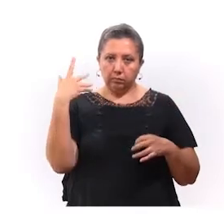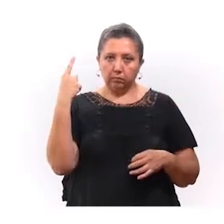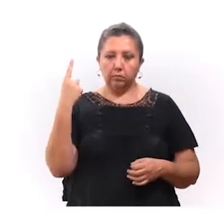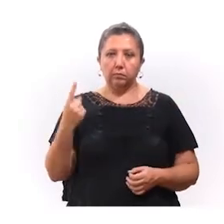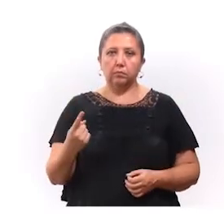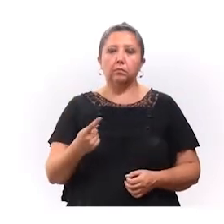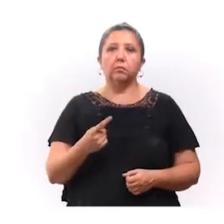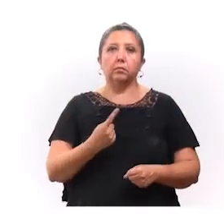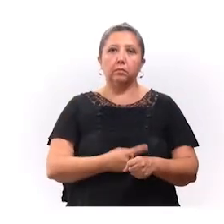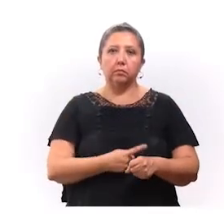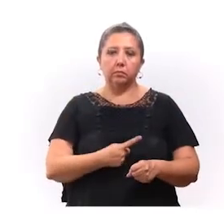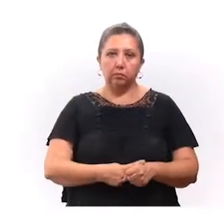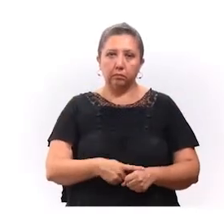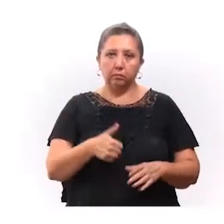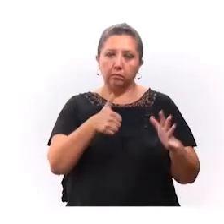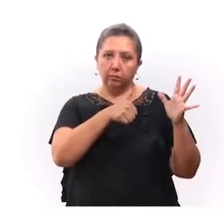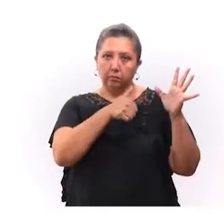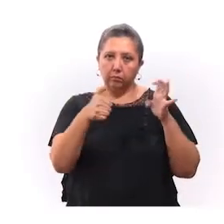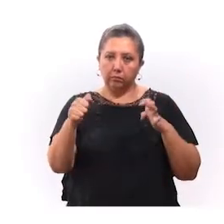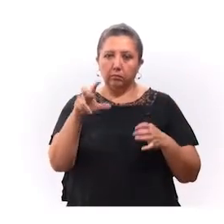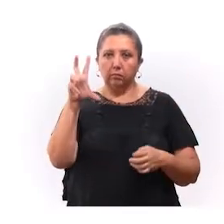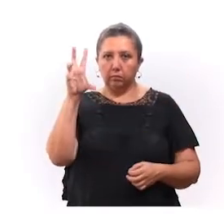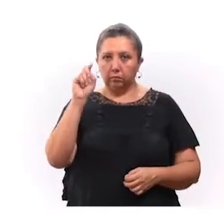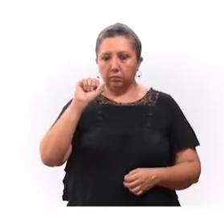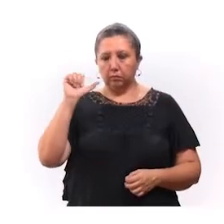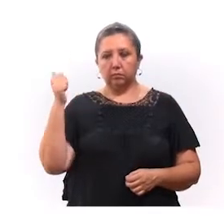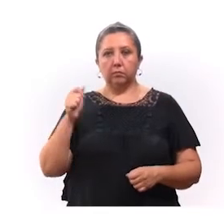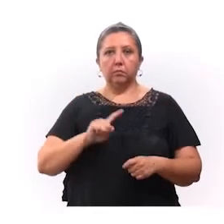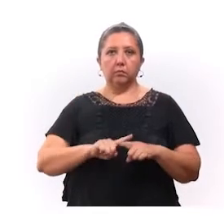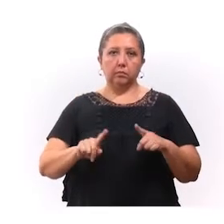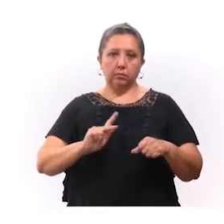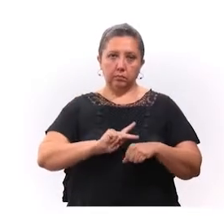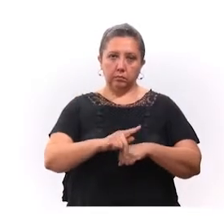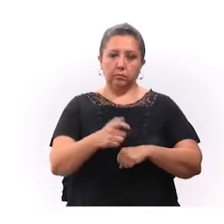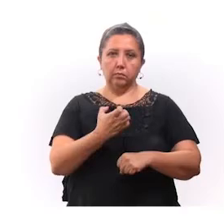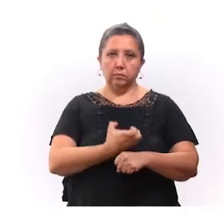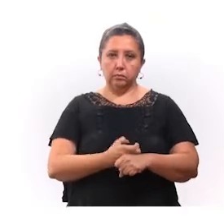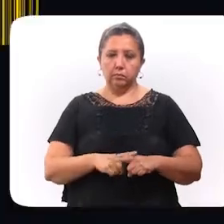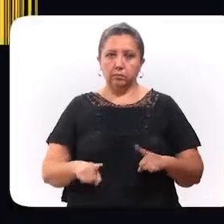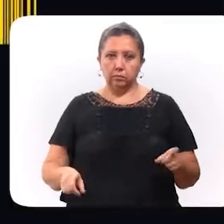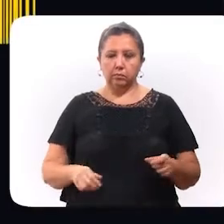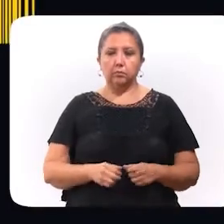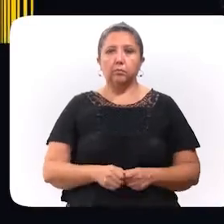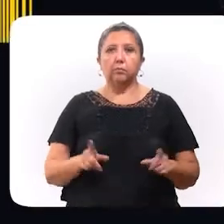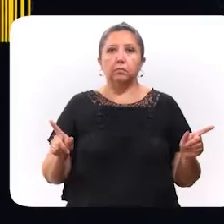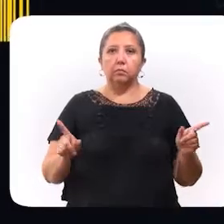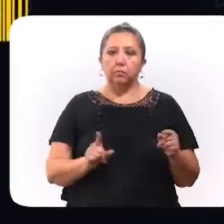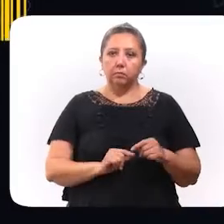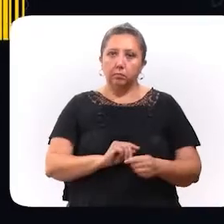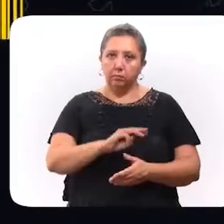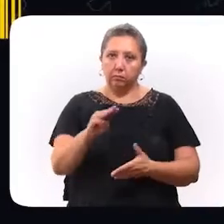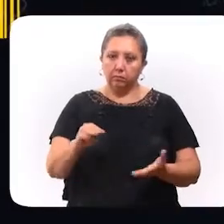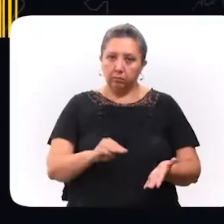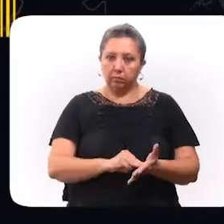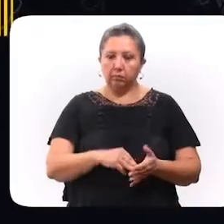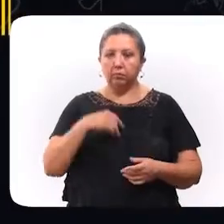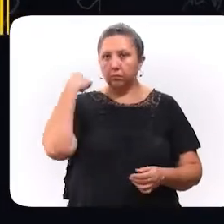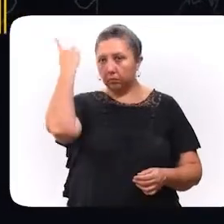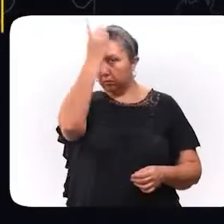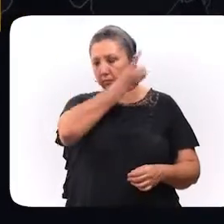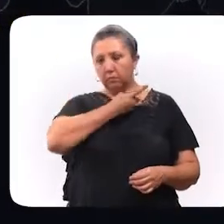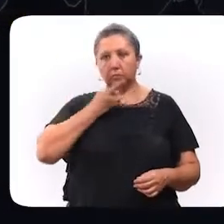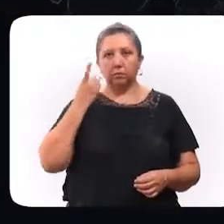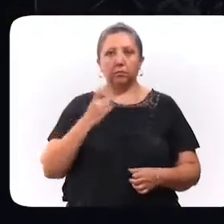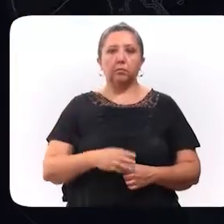78,651 casos positivos, 630 son de otro país u otro estado. Específicamente, en Mérida se